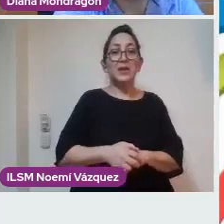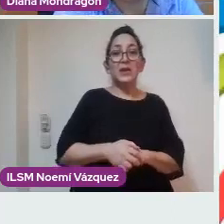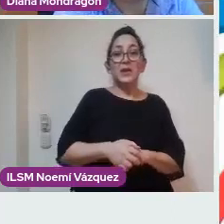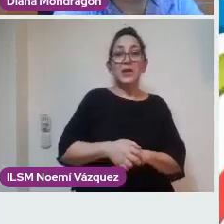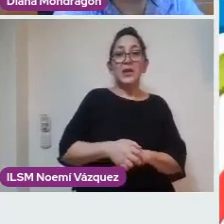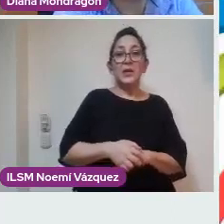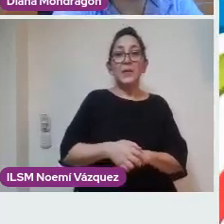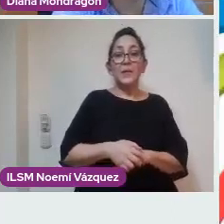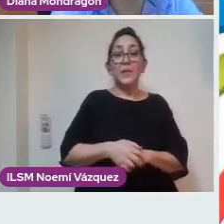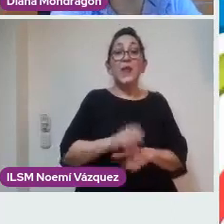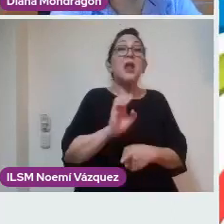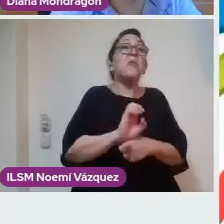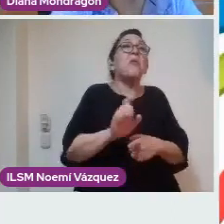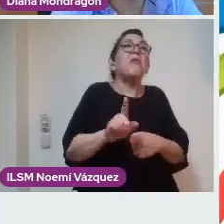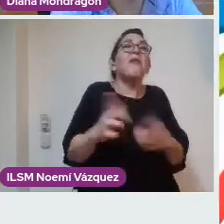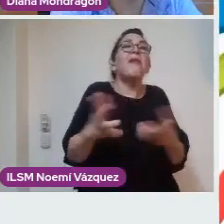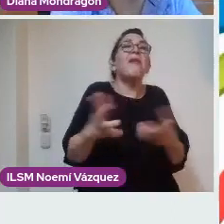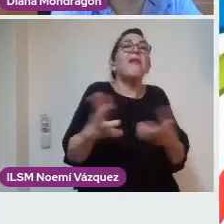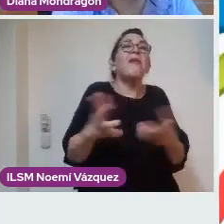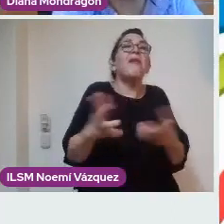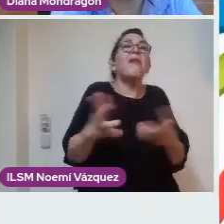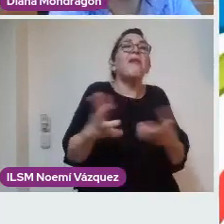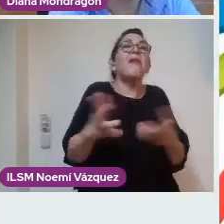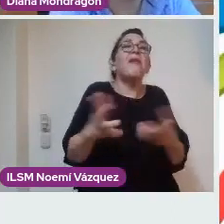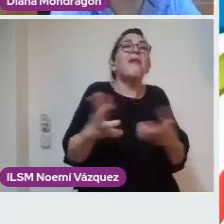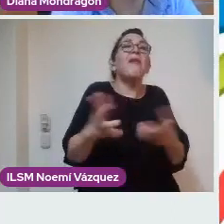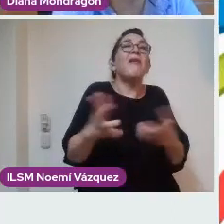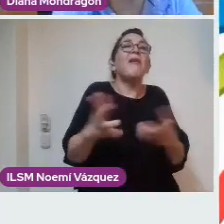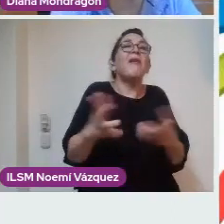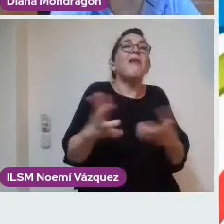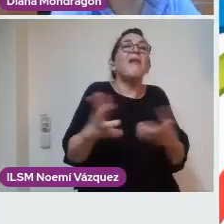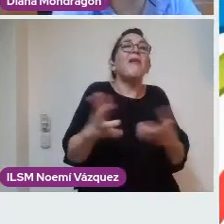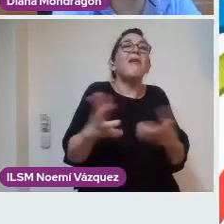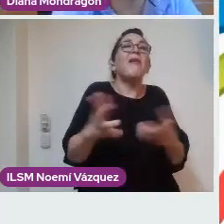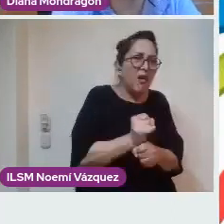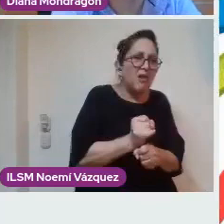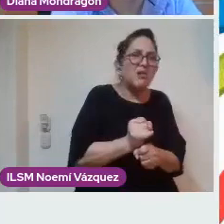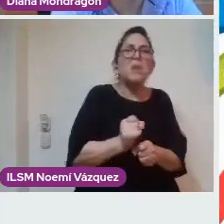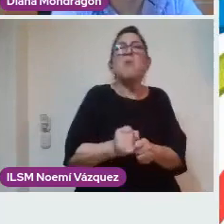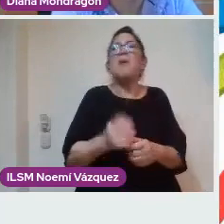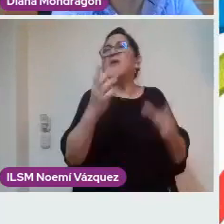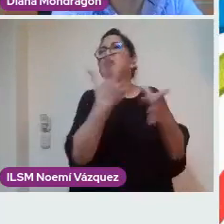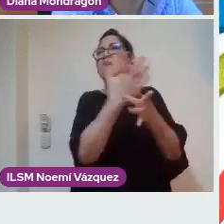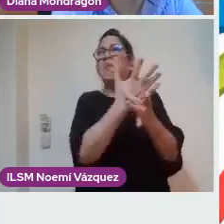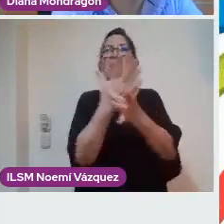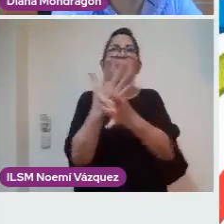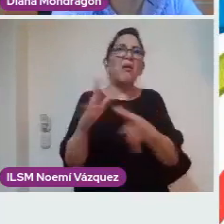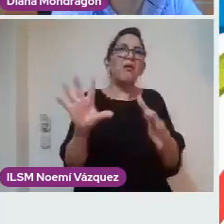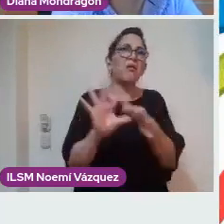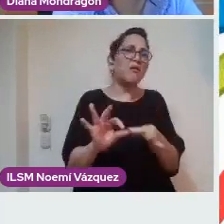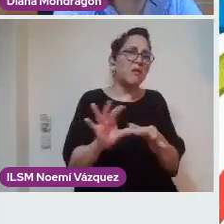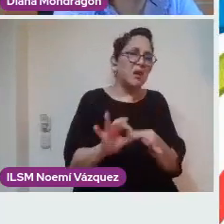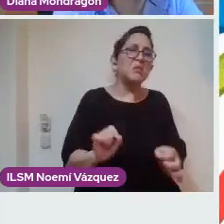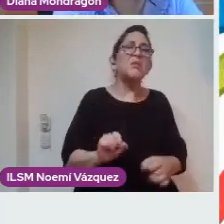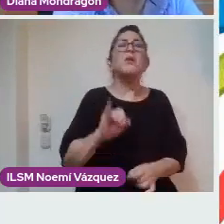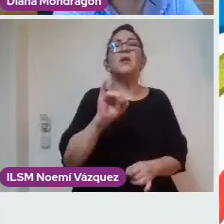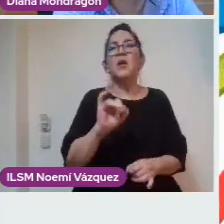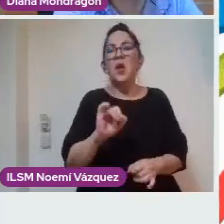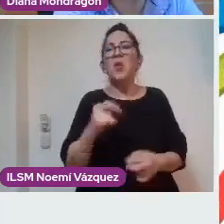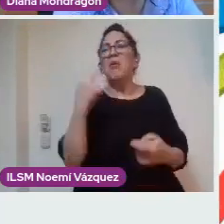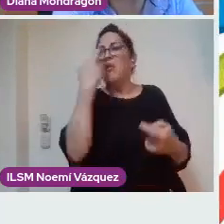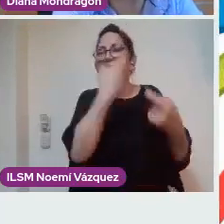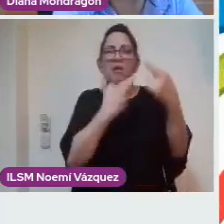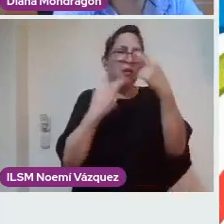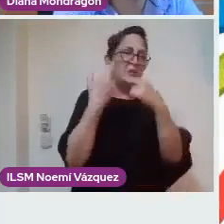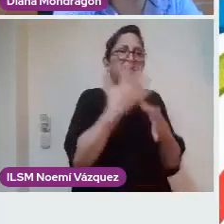Entonces, ¿qué hacemos, no? O sea, sí, todo eso dicen las investigaciones, y sí, todo eso dicen en las revisiones,